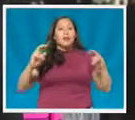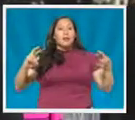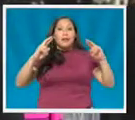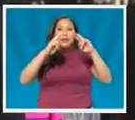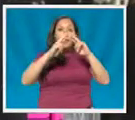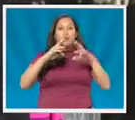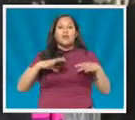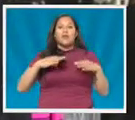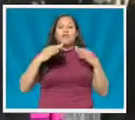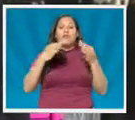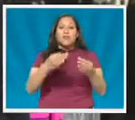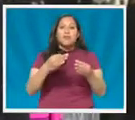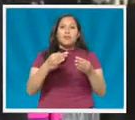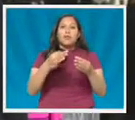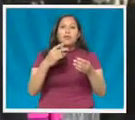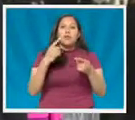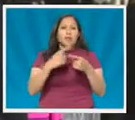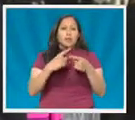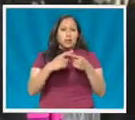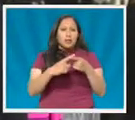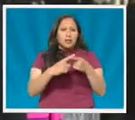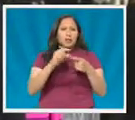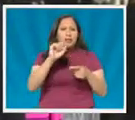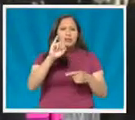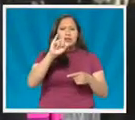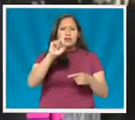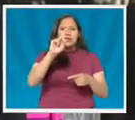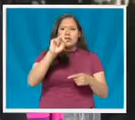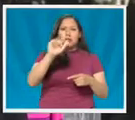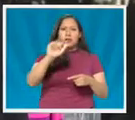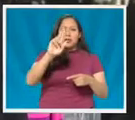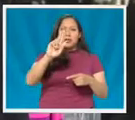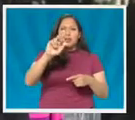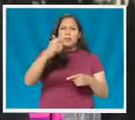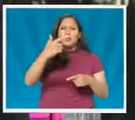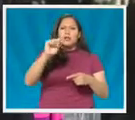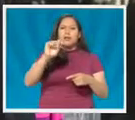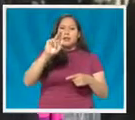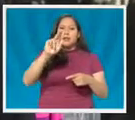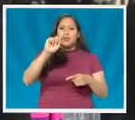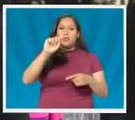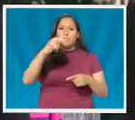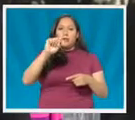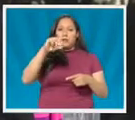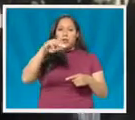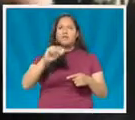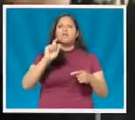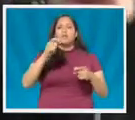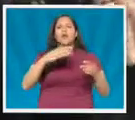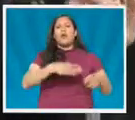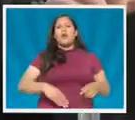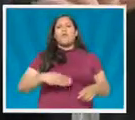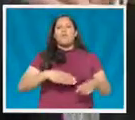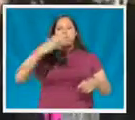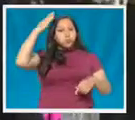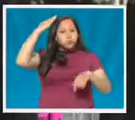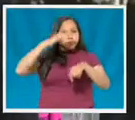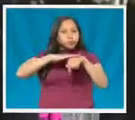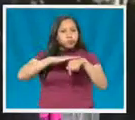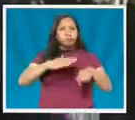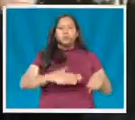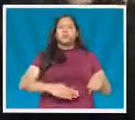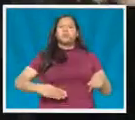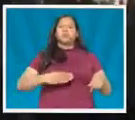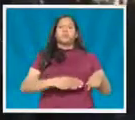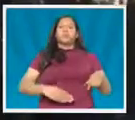que fue fundada por Siddhartha Gautama, el Buda. Buda quiere decir iluminado. No solamente ha habido un